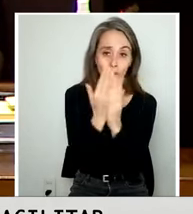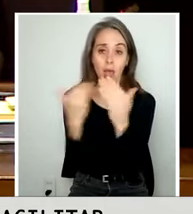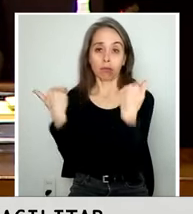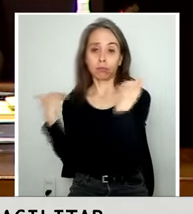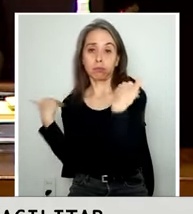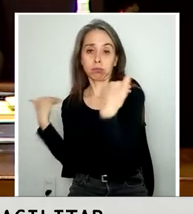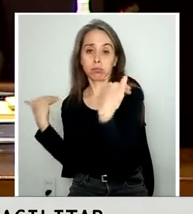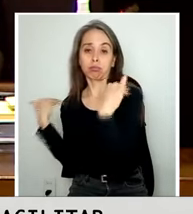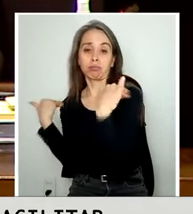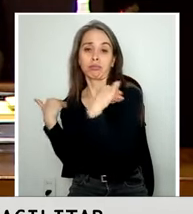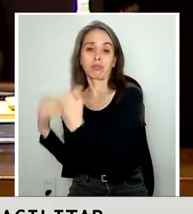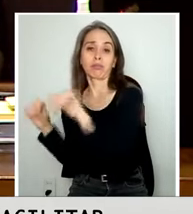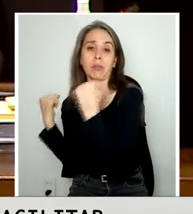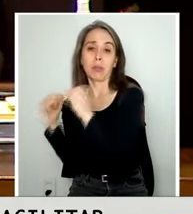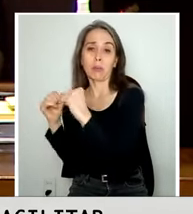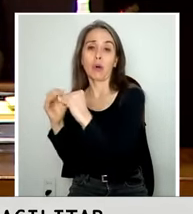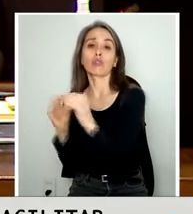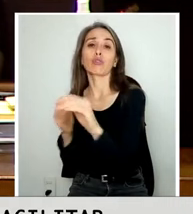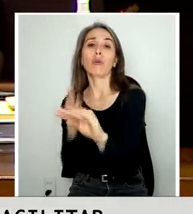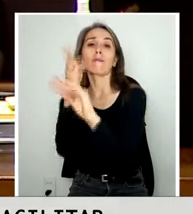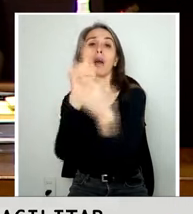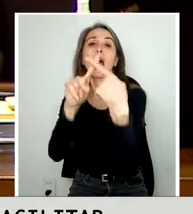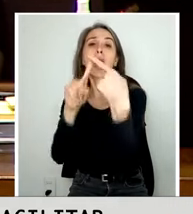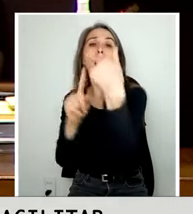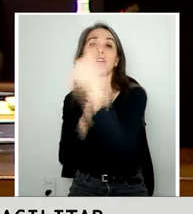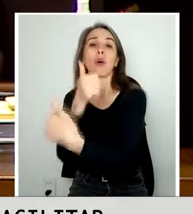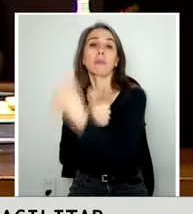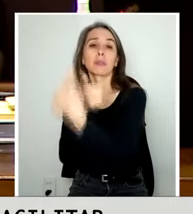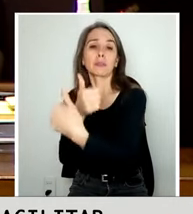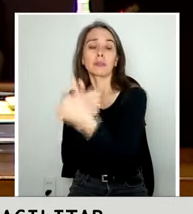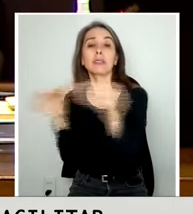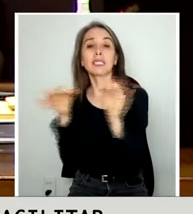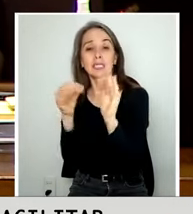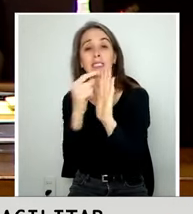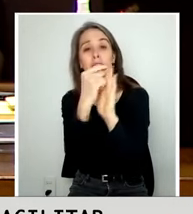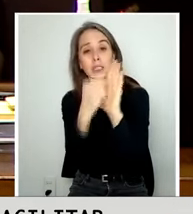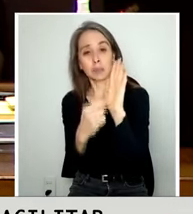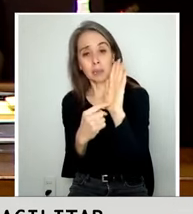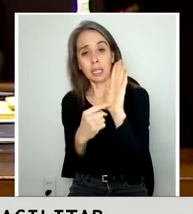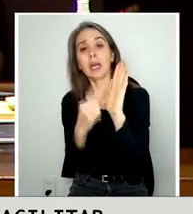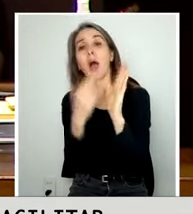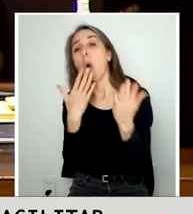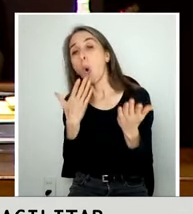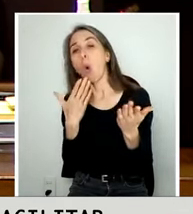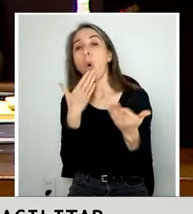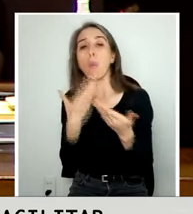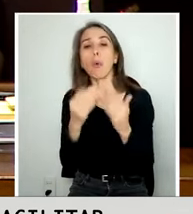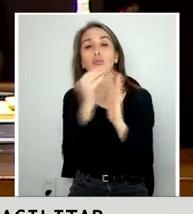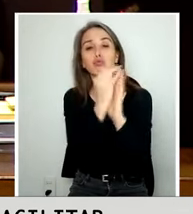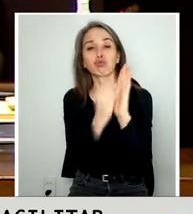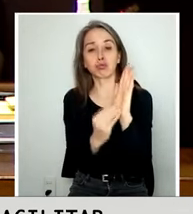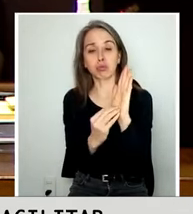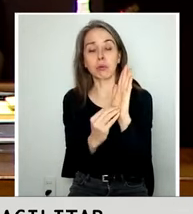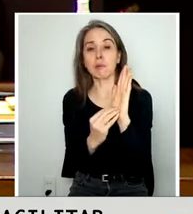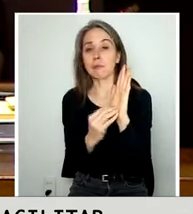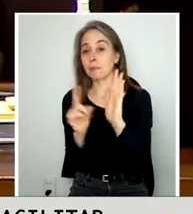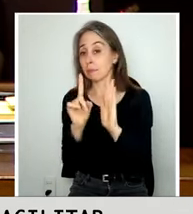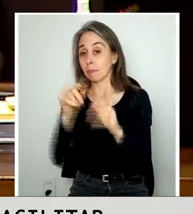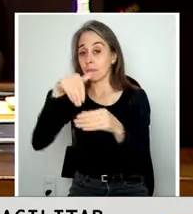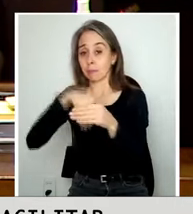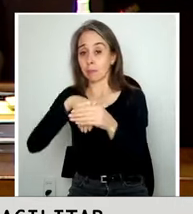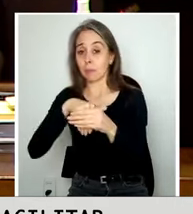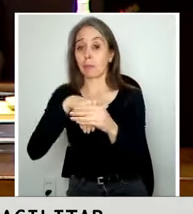o competitiva de deportes en los casos y condiciones que indica con la salvedad de las normas que recorre